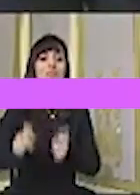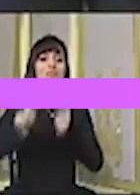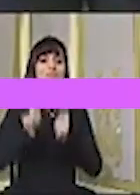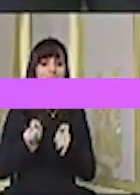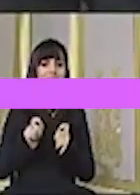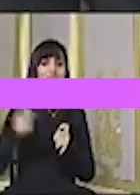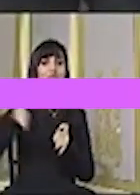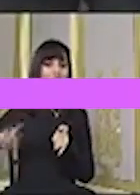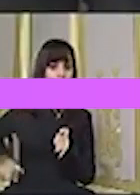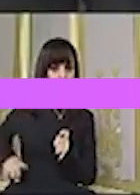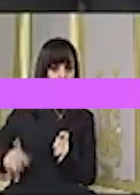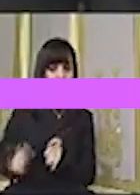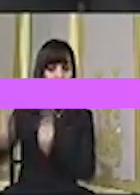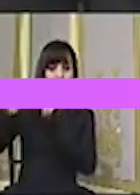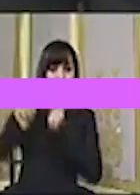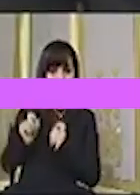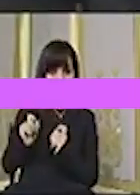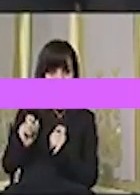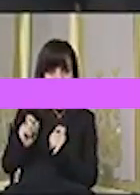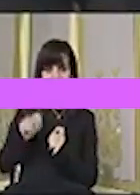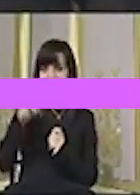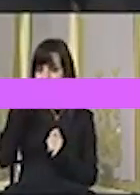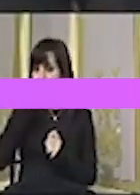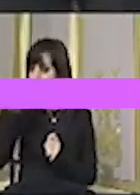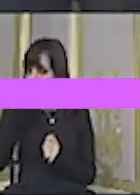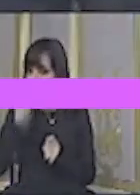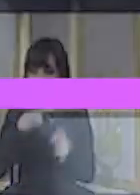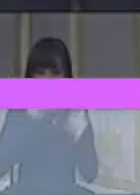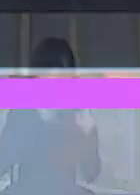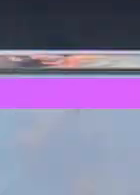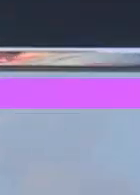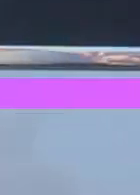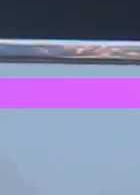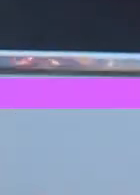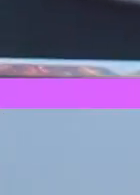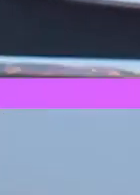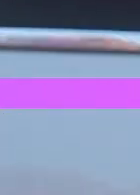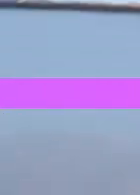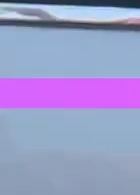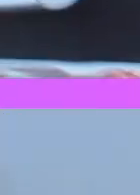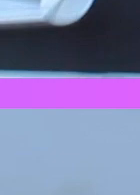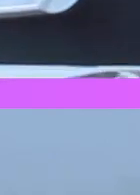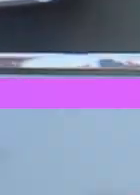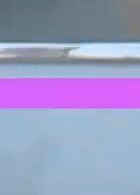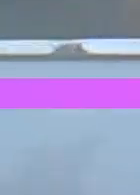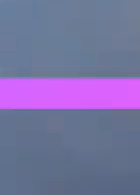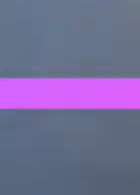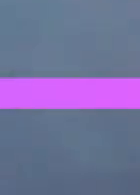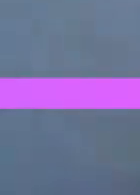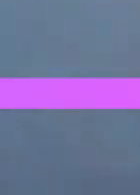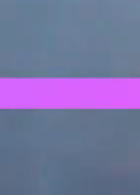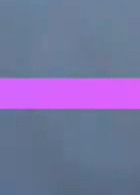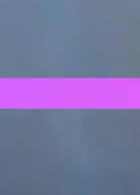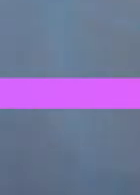congreso local designa Sergio Salomón como nuevo gobernador de Puebla luego del fallecimiento del gobernador electo de Puebla